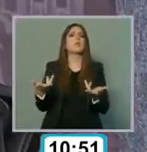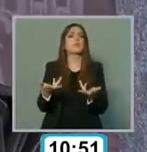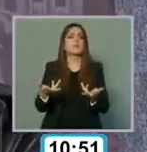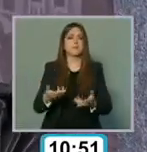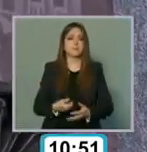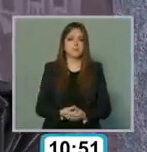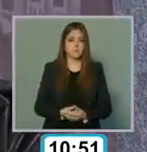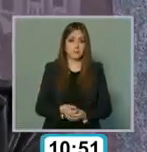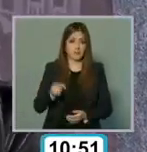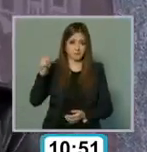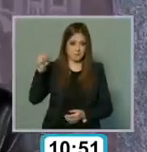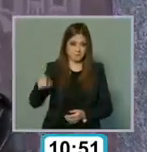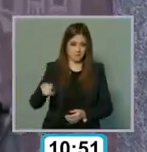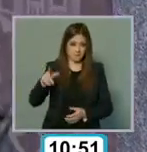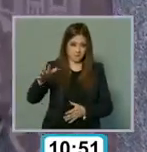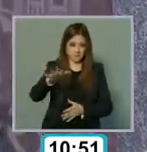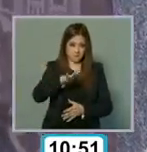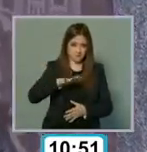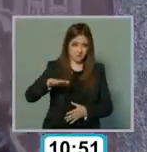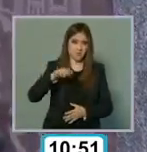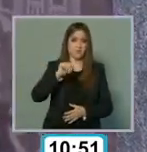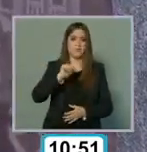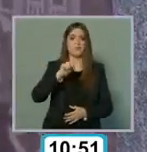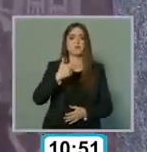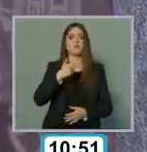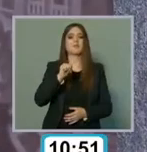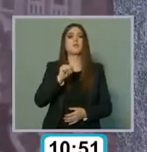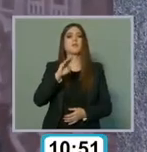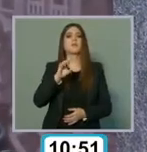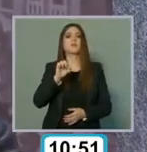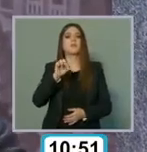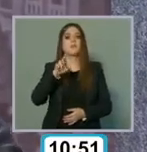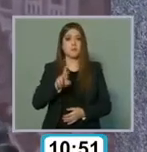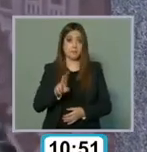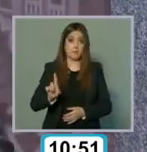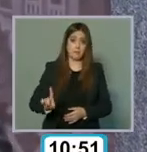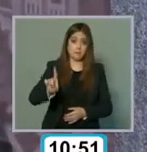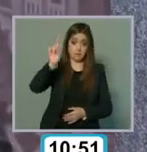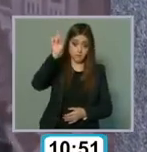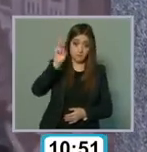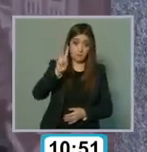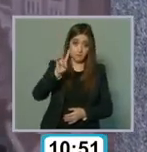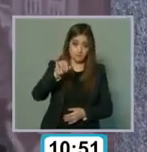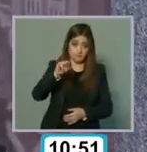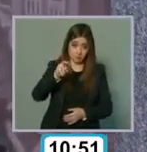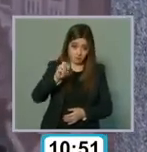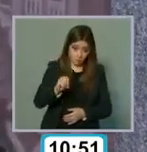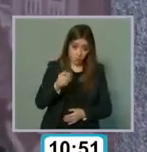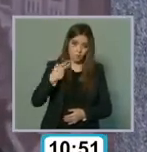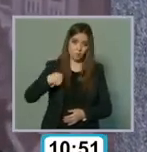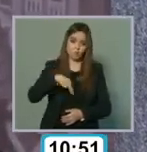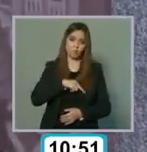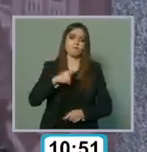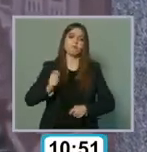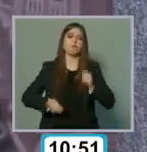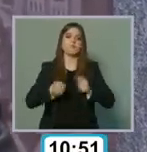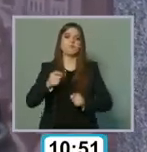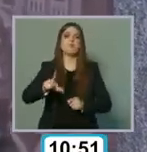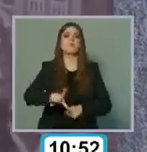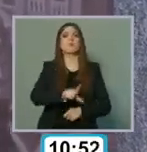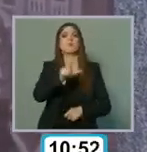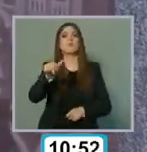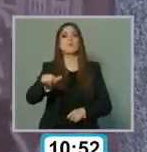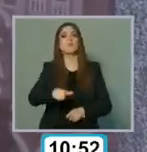en un antro donde tocamos, en Asha Bar, ahí lo grabamos, la parte vivo, y toda la parte argumental la grabamos